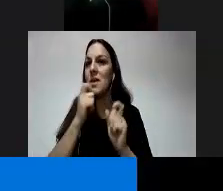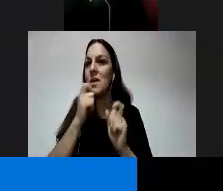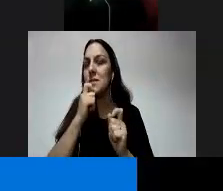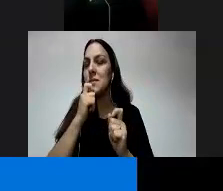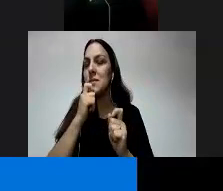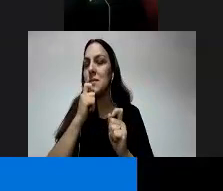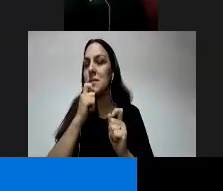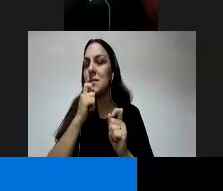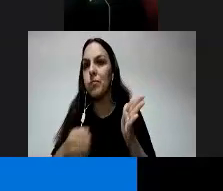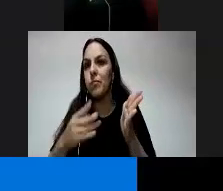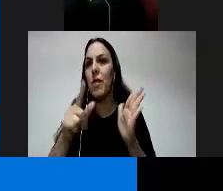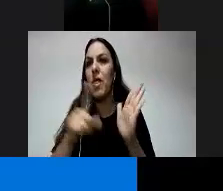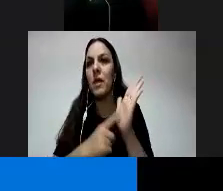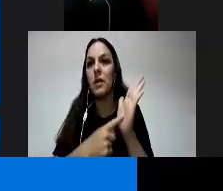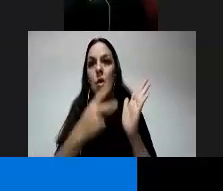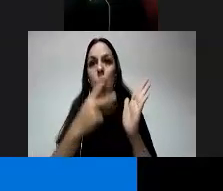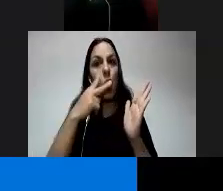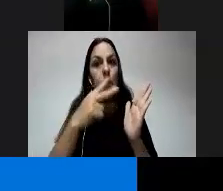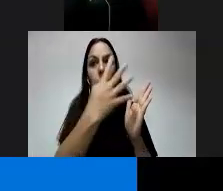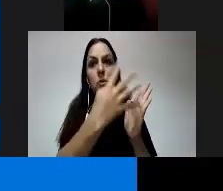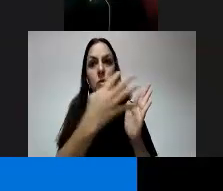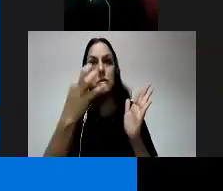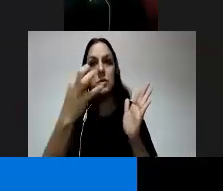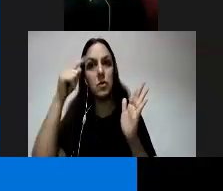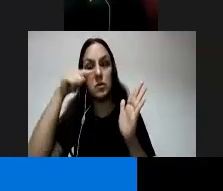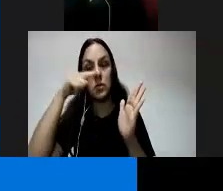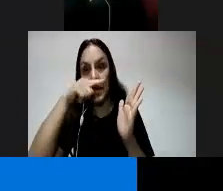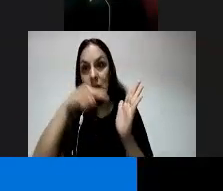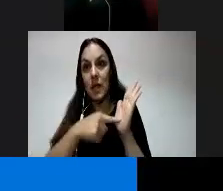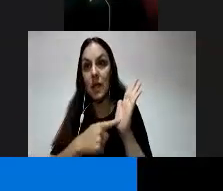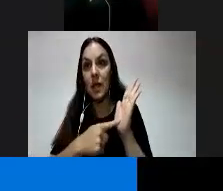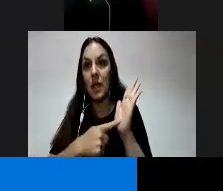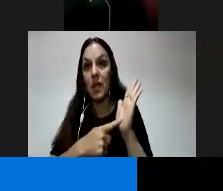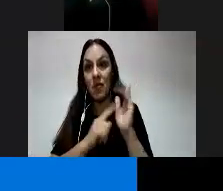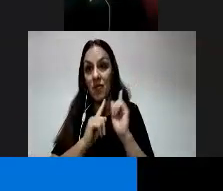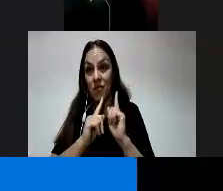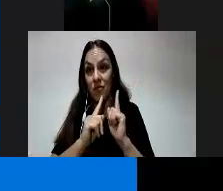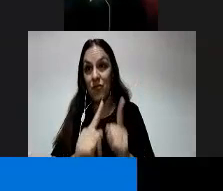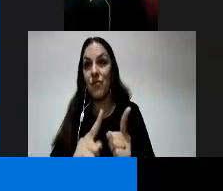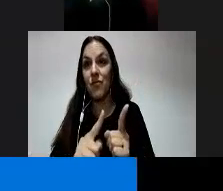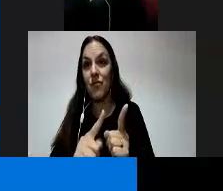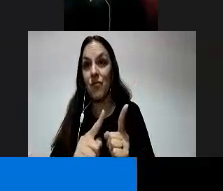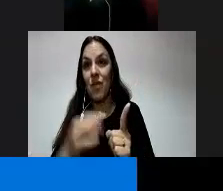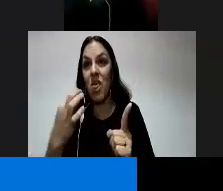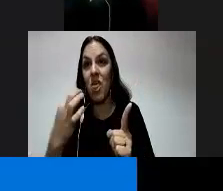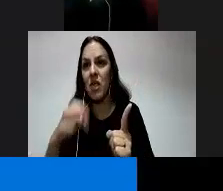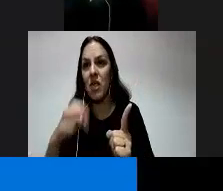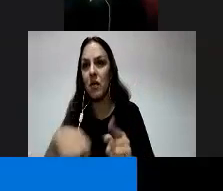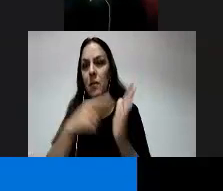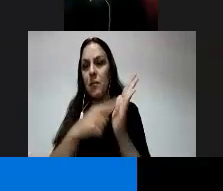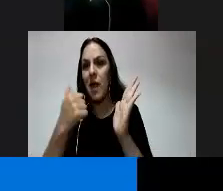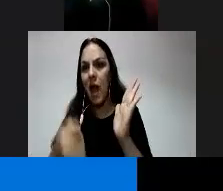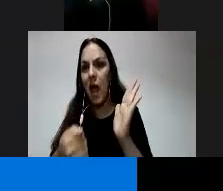número 2407 de fecha 26 de noviembre de 2002, las siguientes pautas. A. Será aplicable a